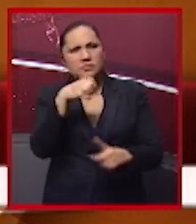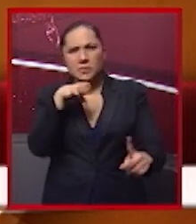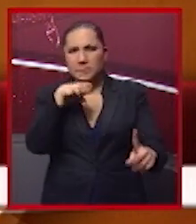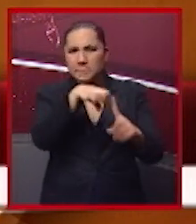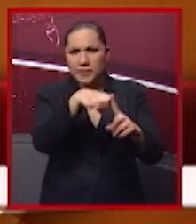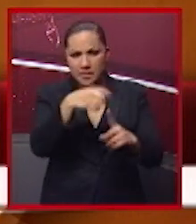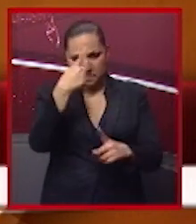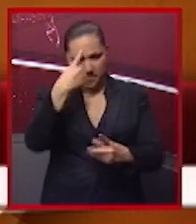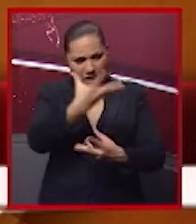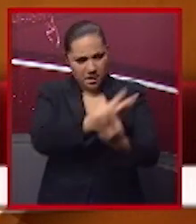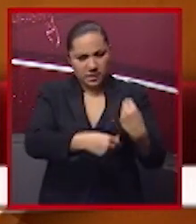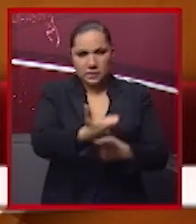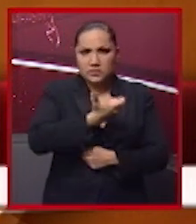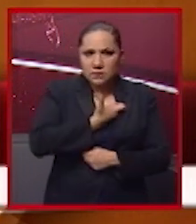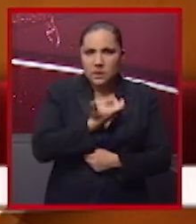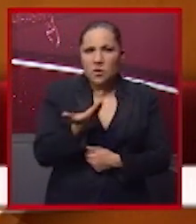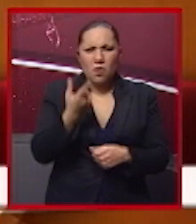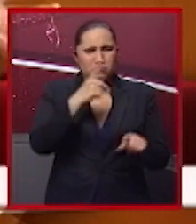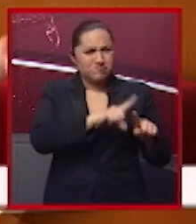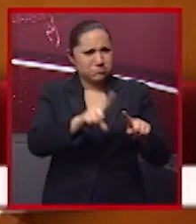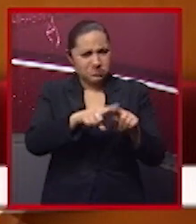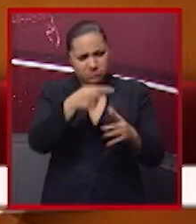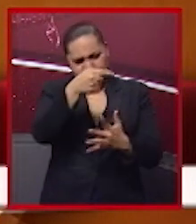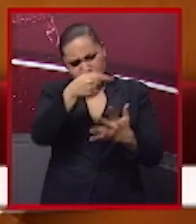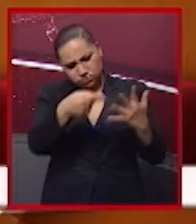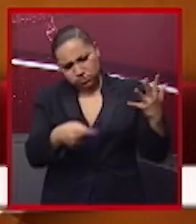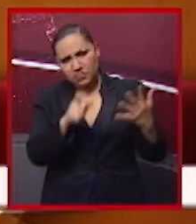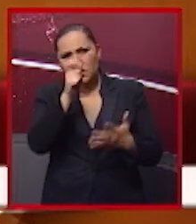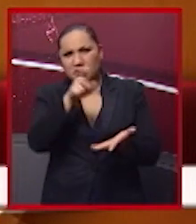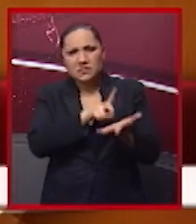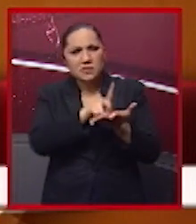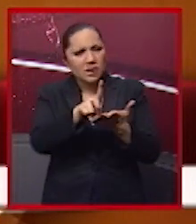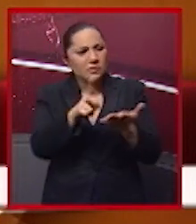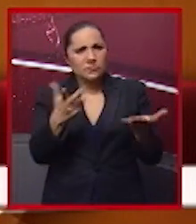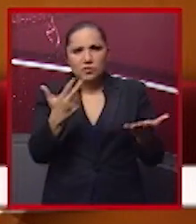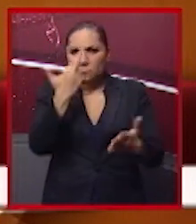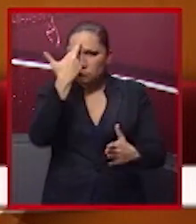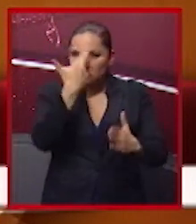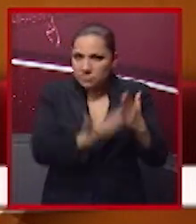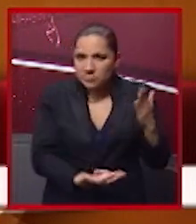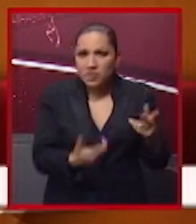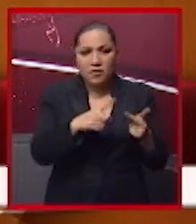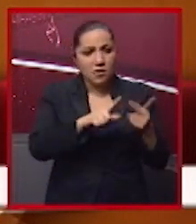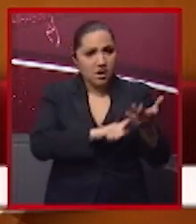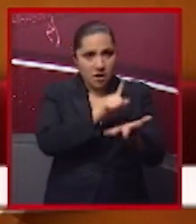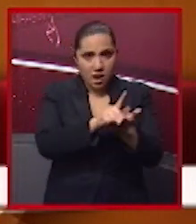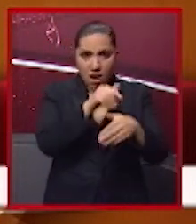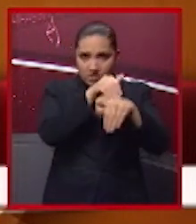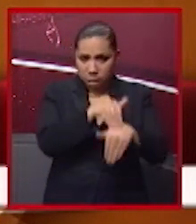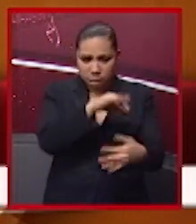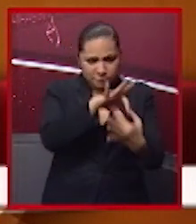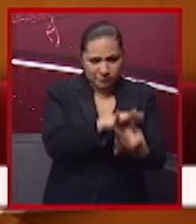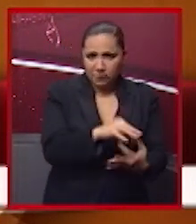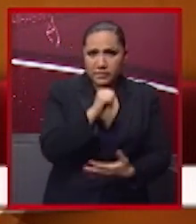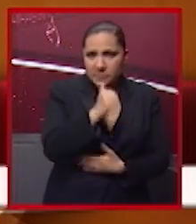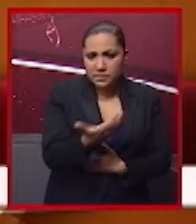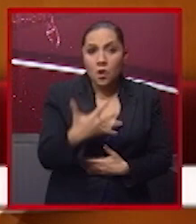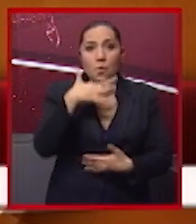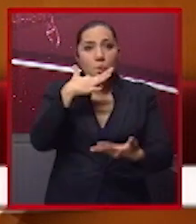derechos humanos, de impunidad y de corrupción en los cuerpos